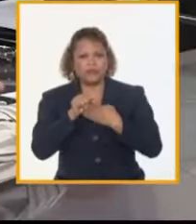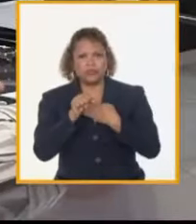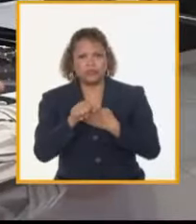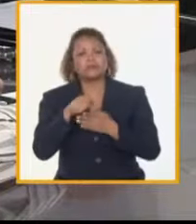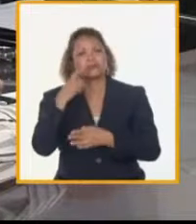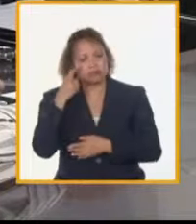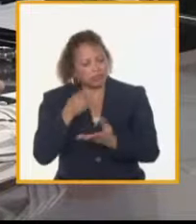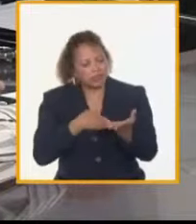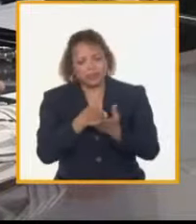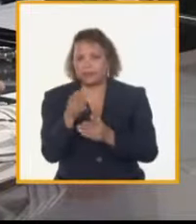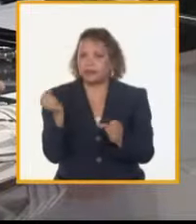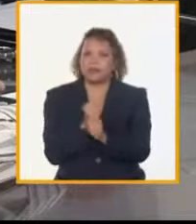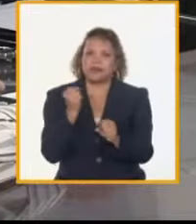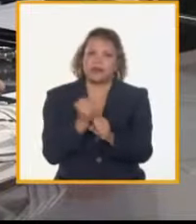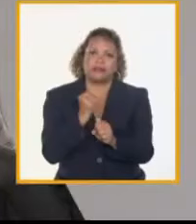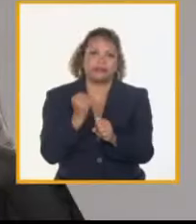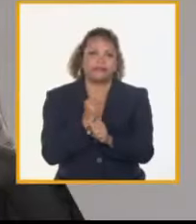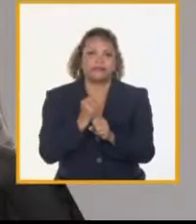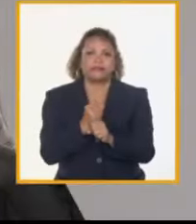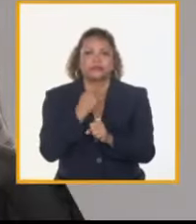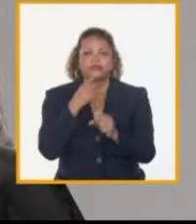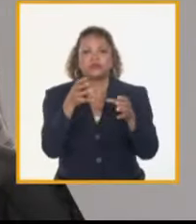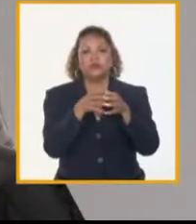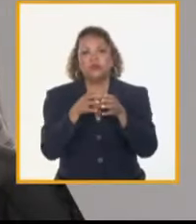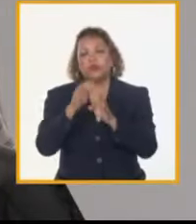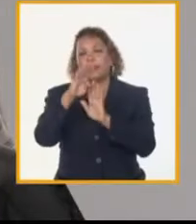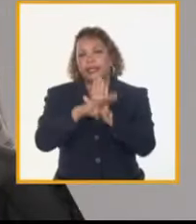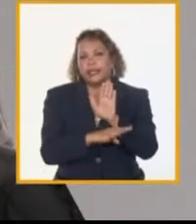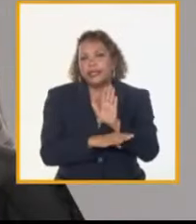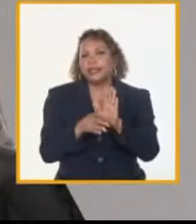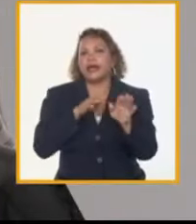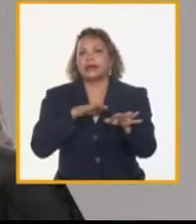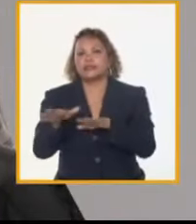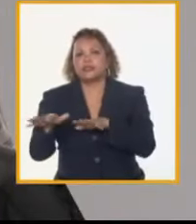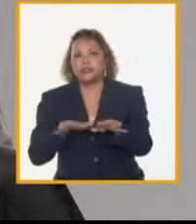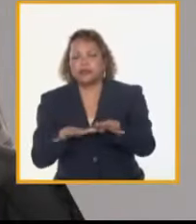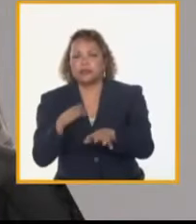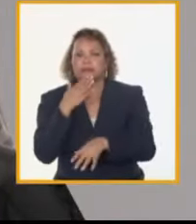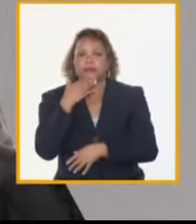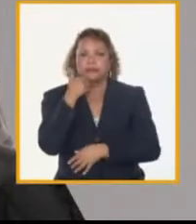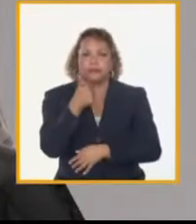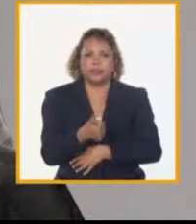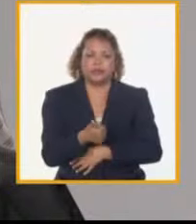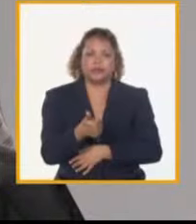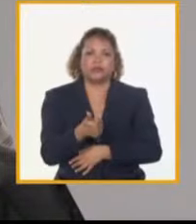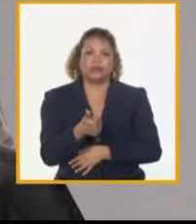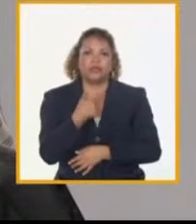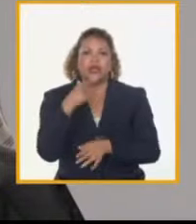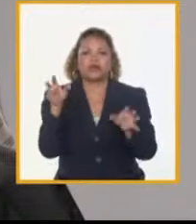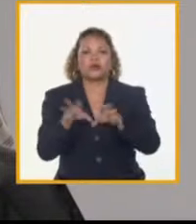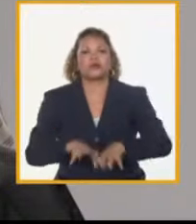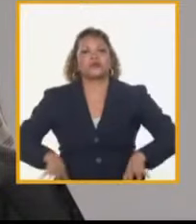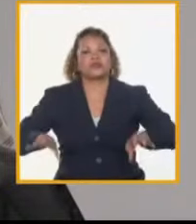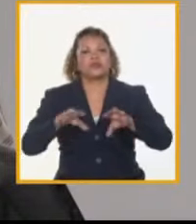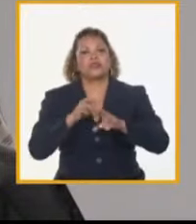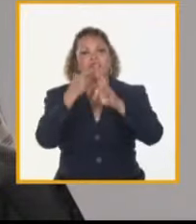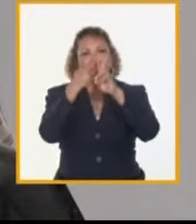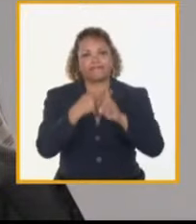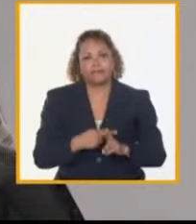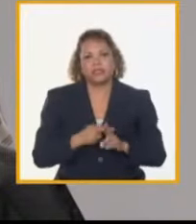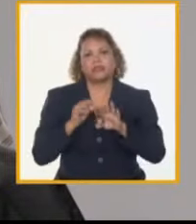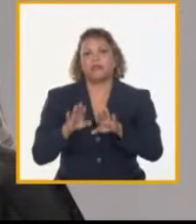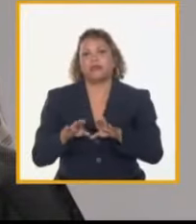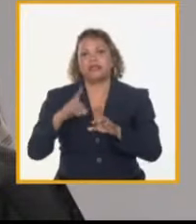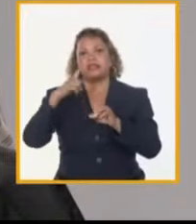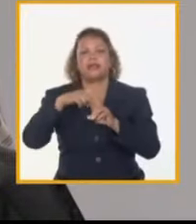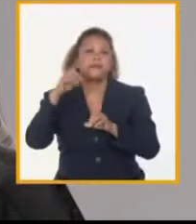estamos trabajando. En la terminal de Villanueva se está trabajando con un grupo de medidas, con un grupo de acciones ahí para mejorar integralmente las condiciones de esa lista espera, de esa